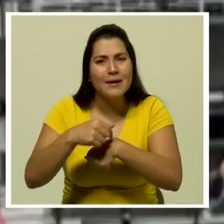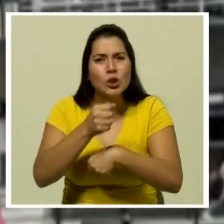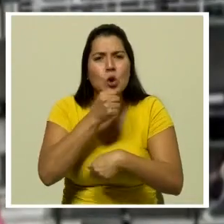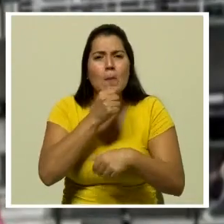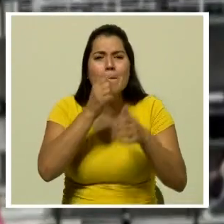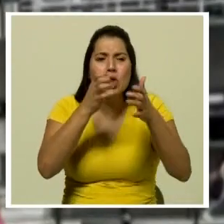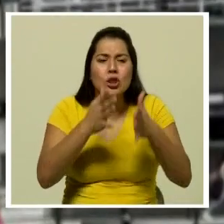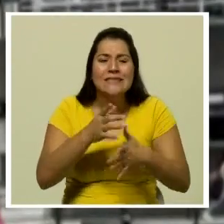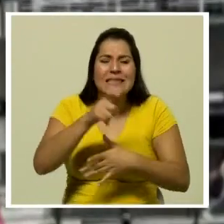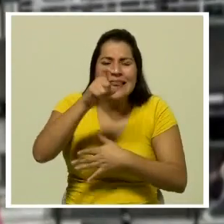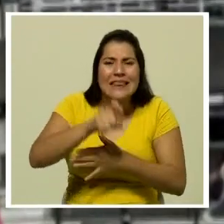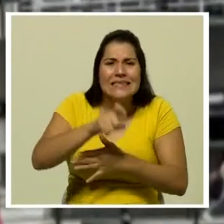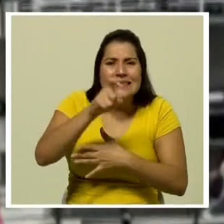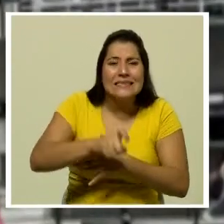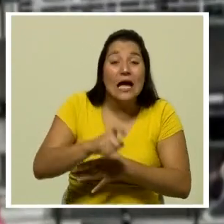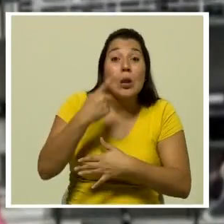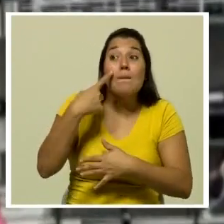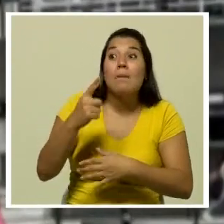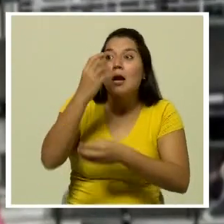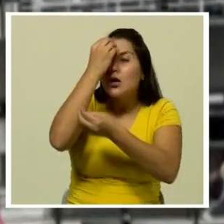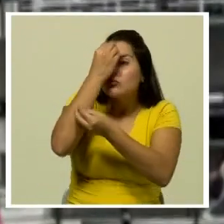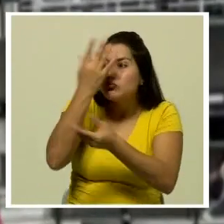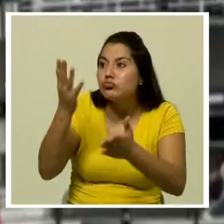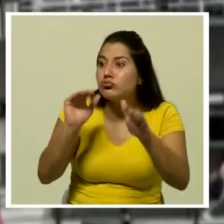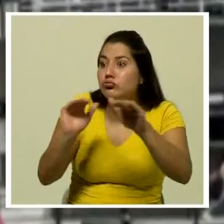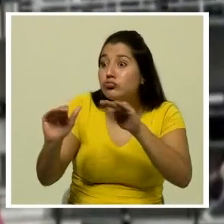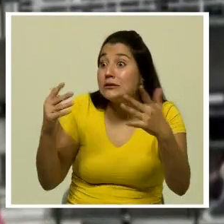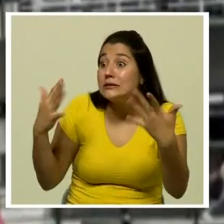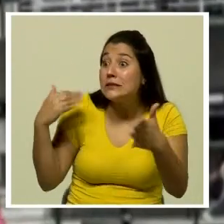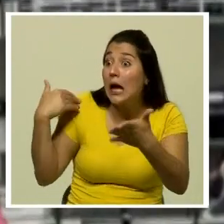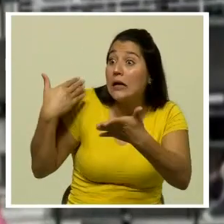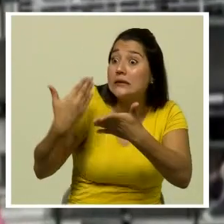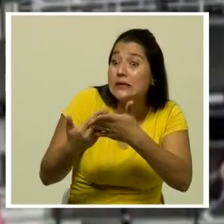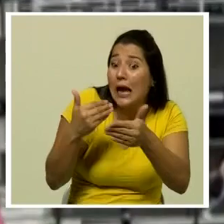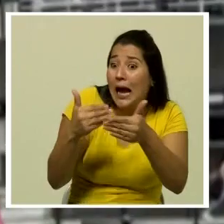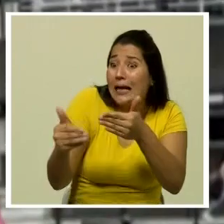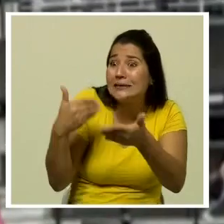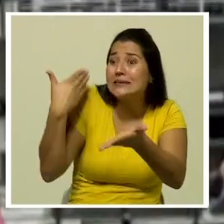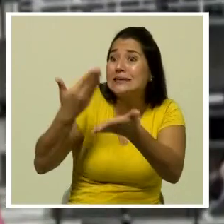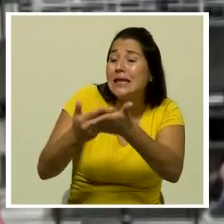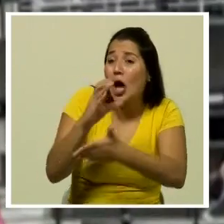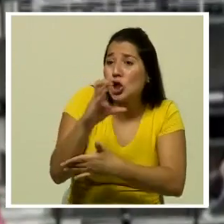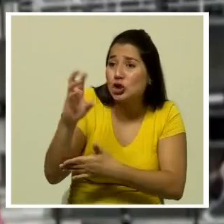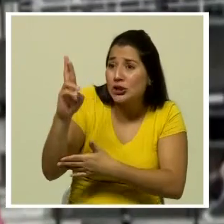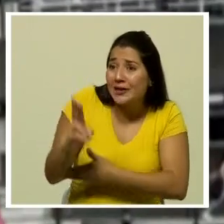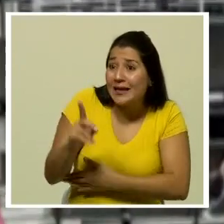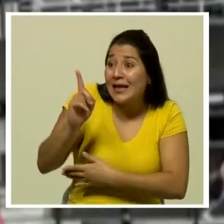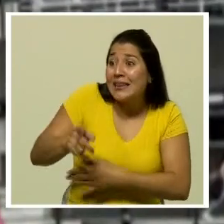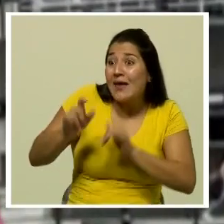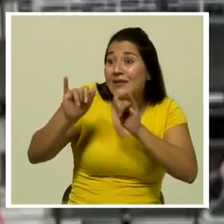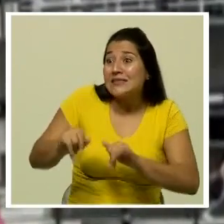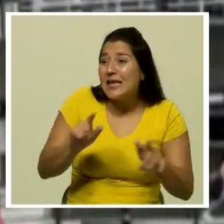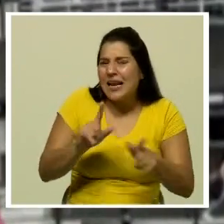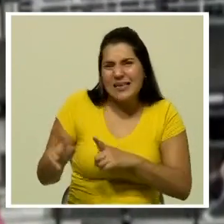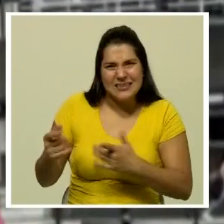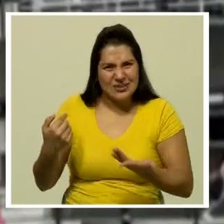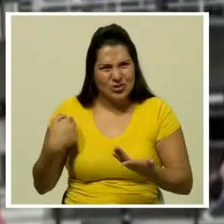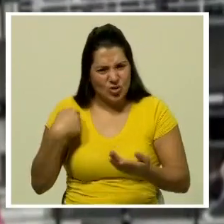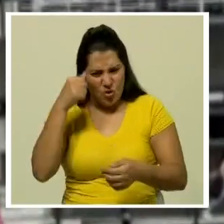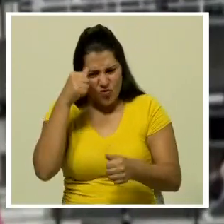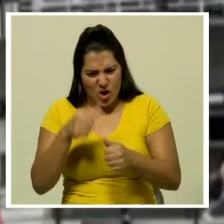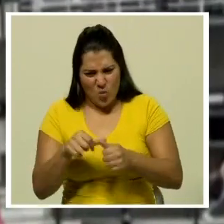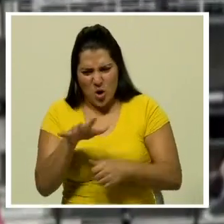la advertencia, ya viene, hay que prepararse, etc. Recuerdo que sería en